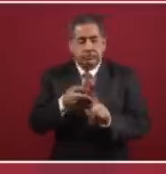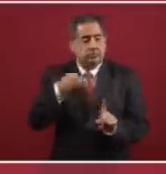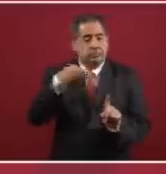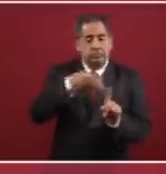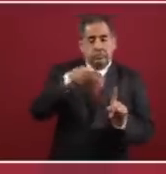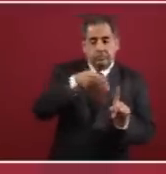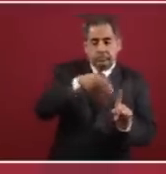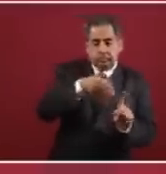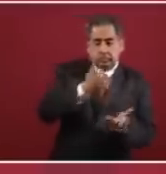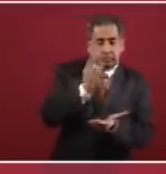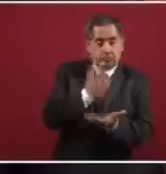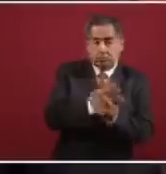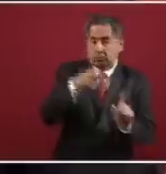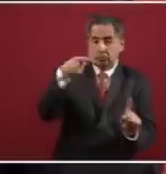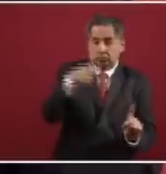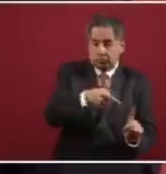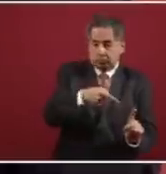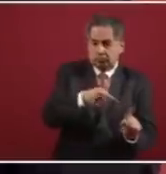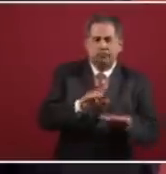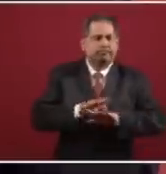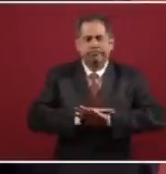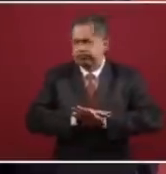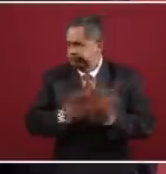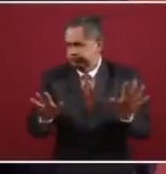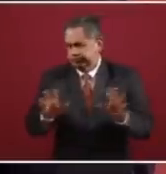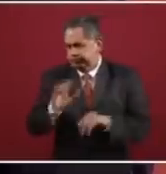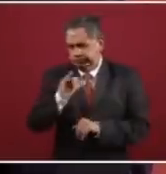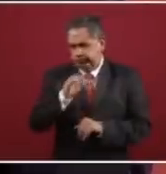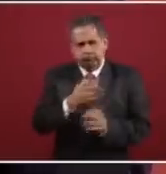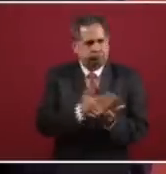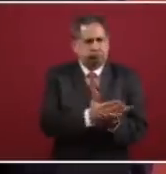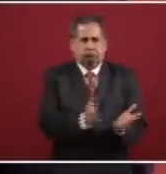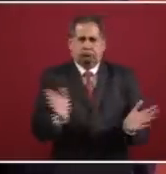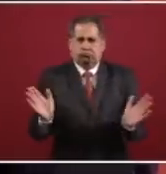predilectos del régimen.